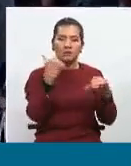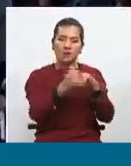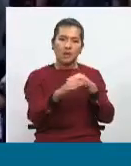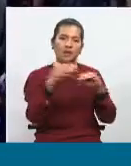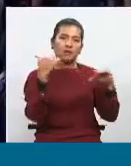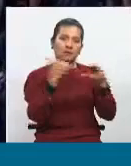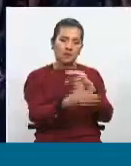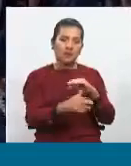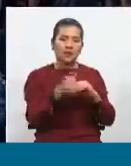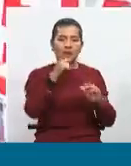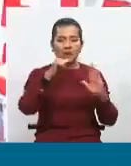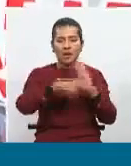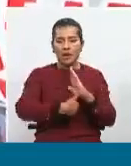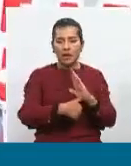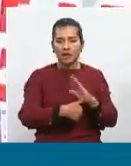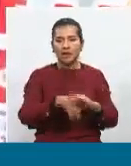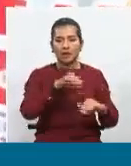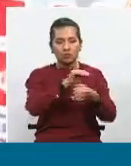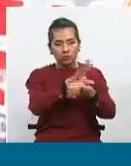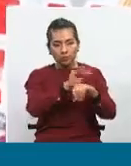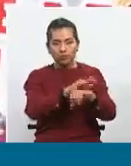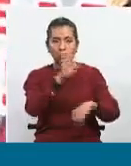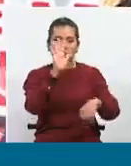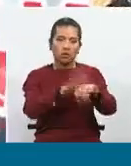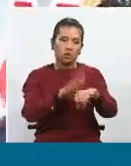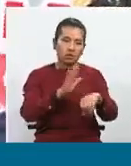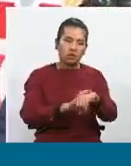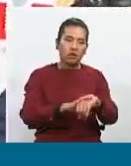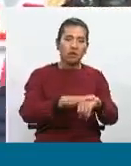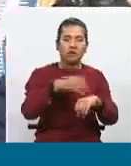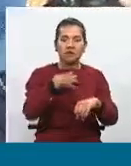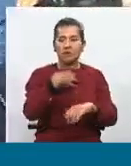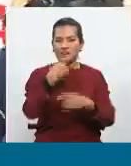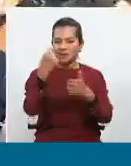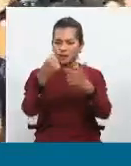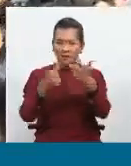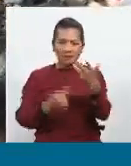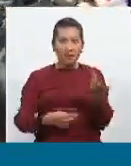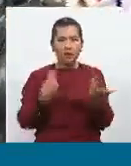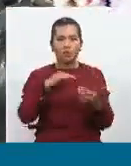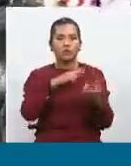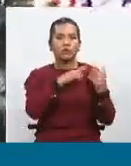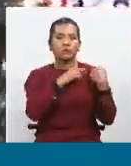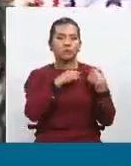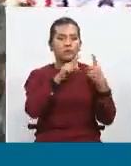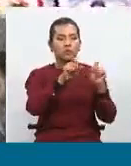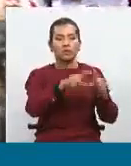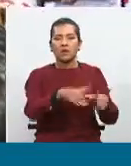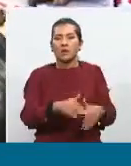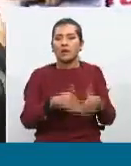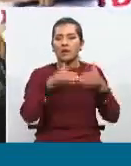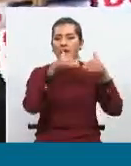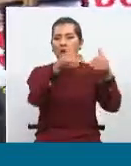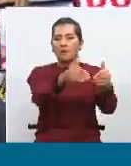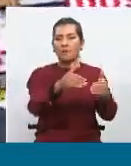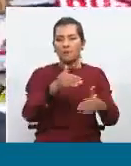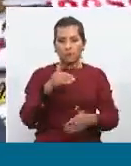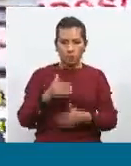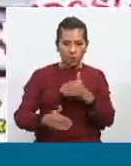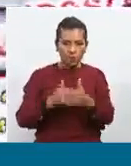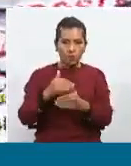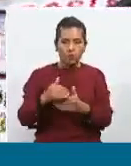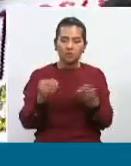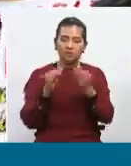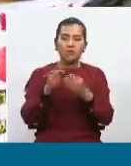enviando exhortaciones, enviando conminatorias, todo lo que esté en el marco de nuestras competencias, para que avancen esos procesos y ahí se puedan cumplir todas